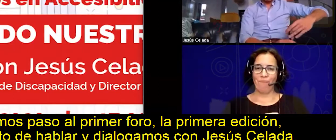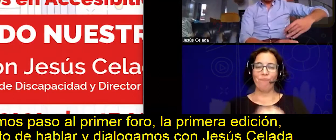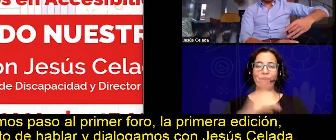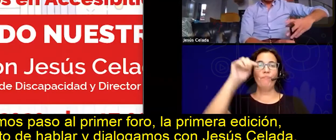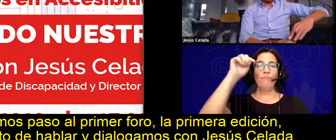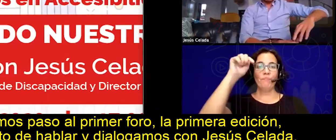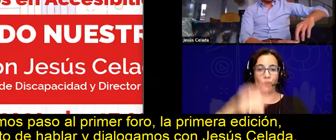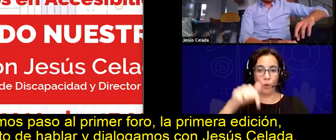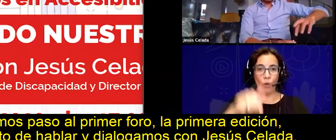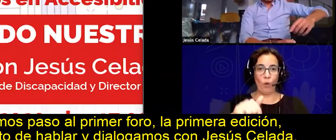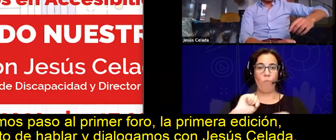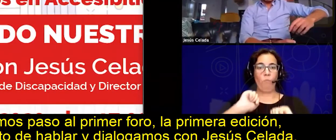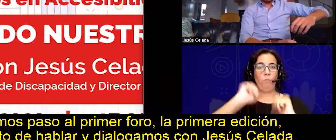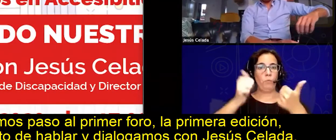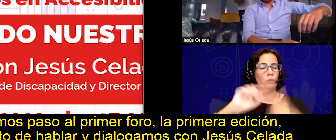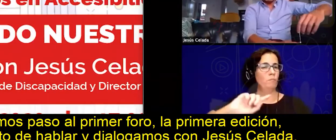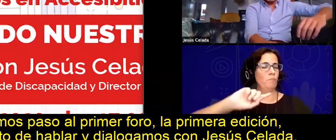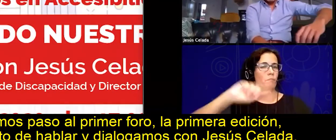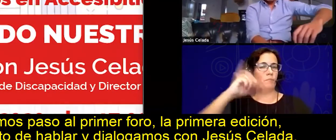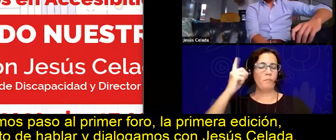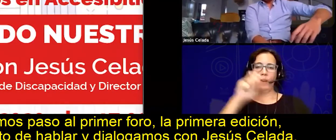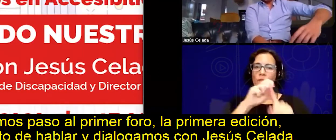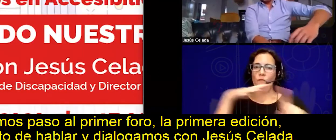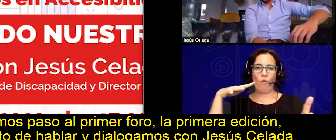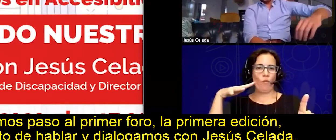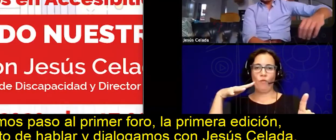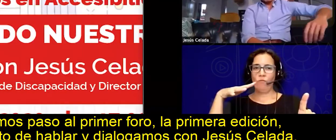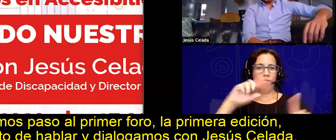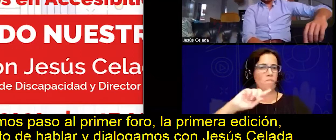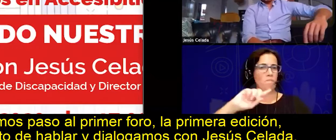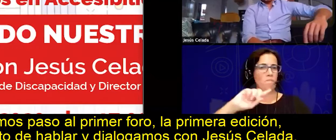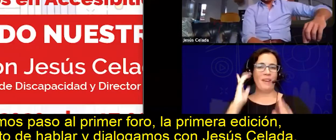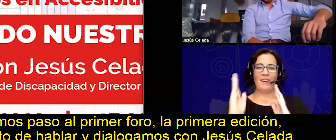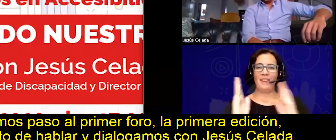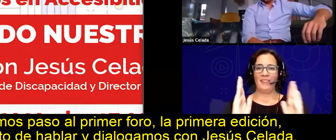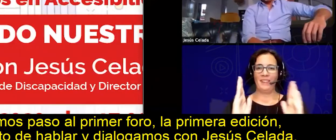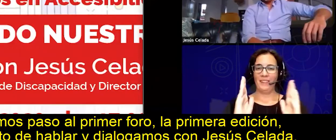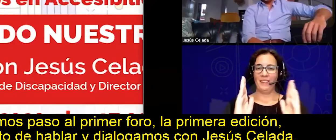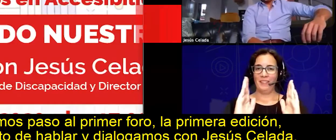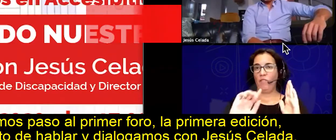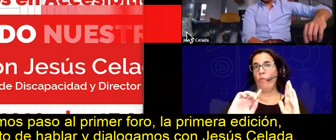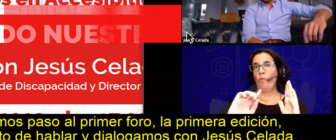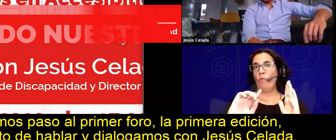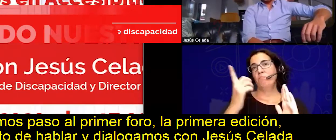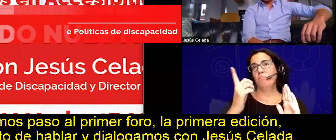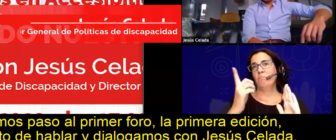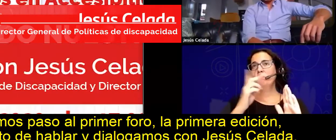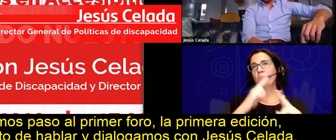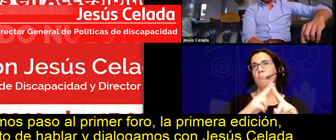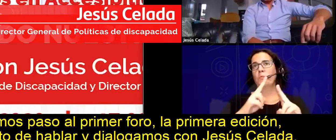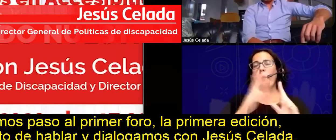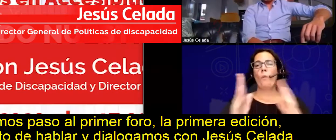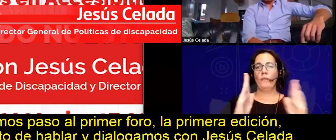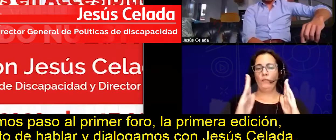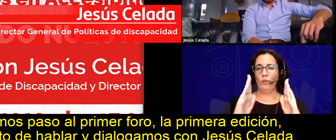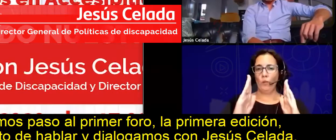primer foro, la primera edición, el primer momento de hablar y dialogamos. Tenemos la suerte